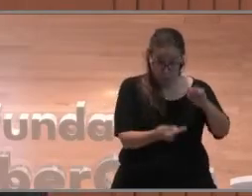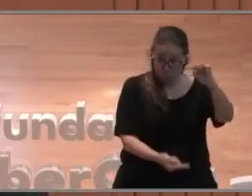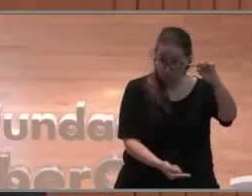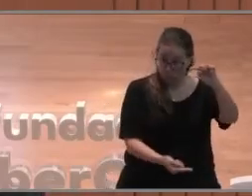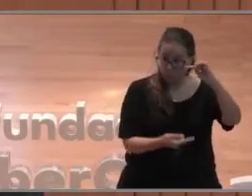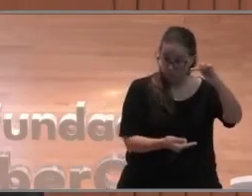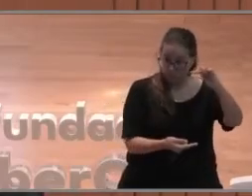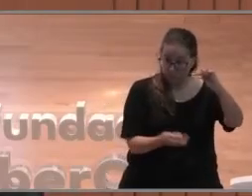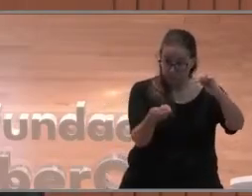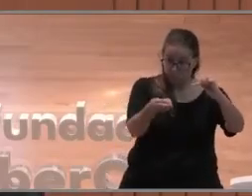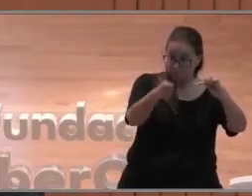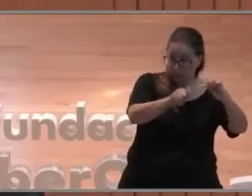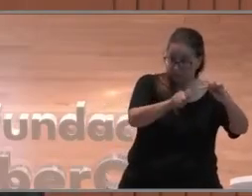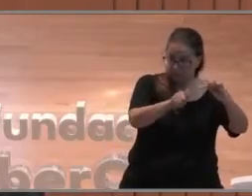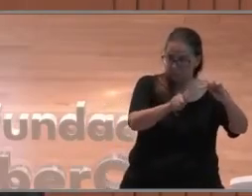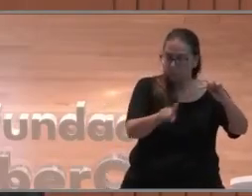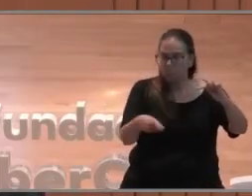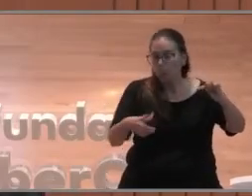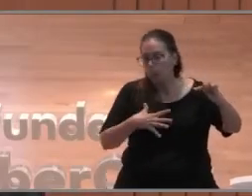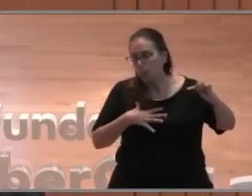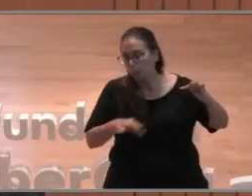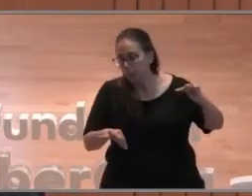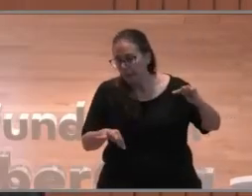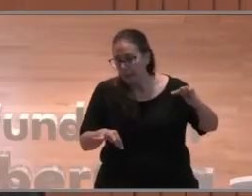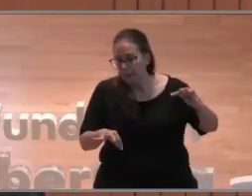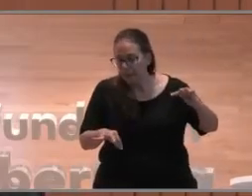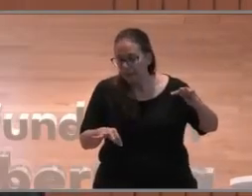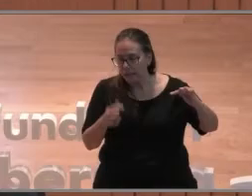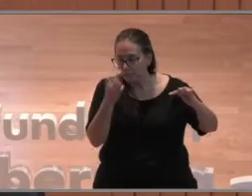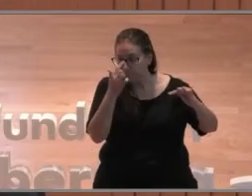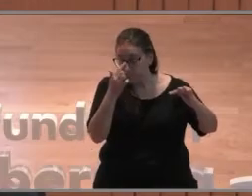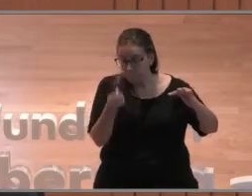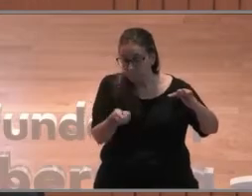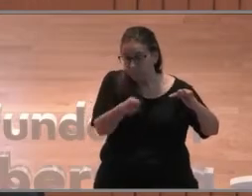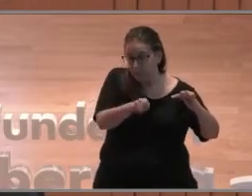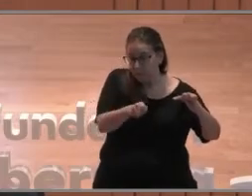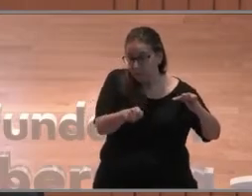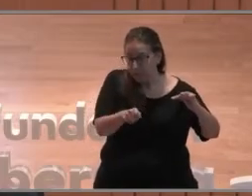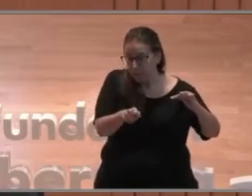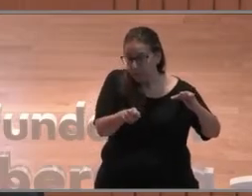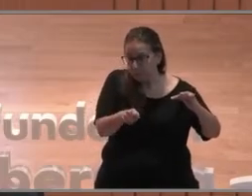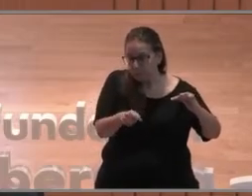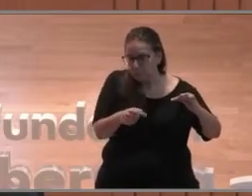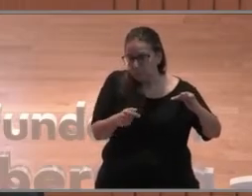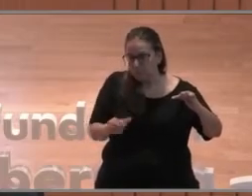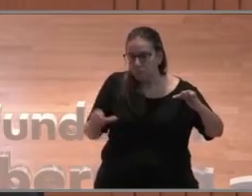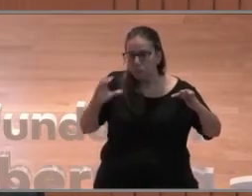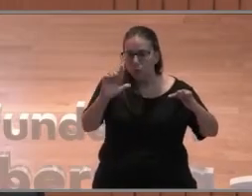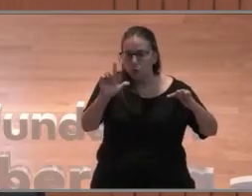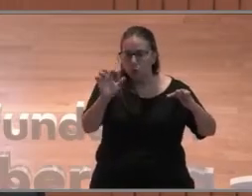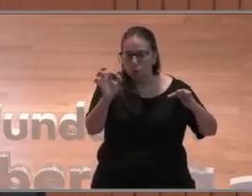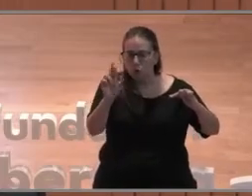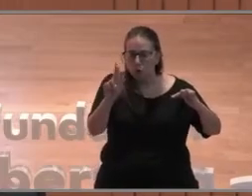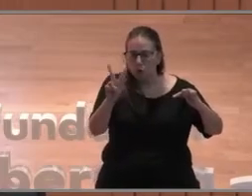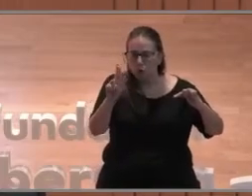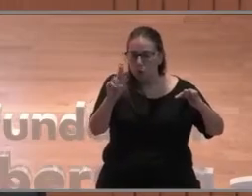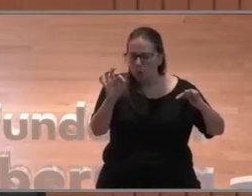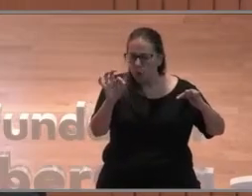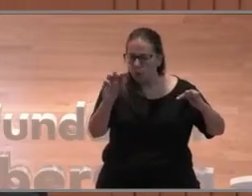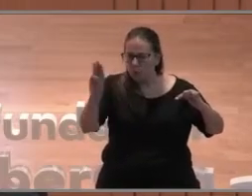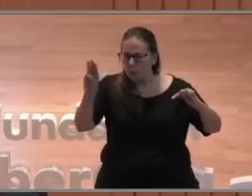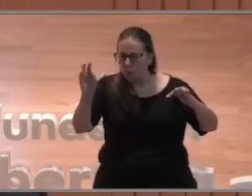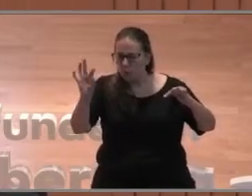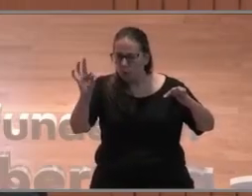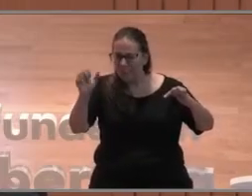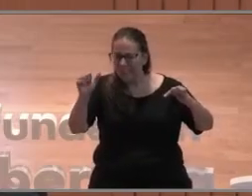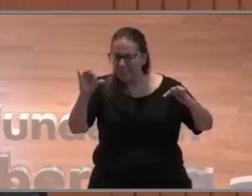podemos echar también un poquito de cloruro de potasio, pero eso yo creo que no lo tenemos en casa, ¿no? A veces